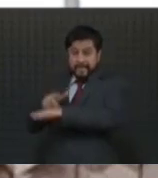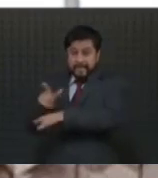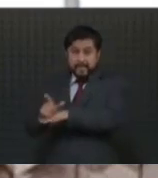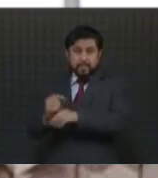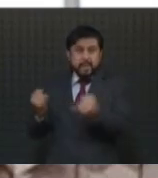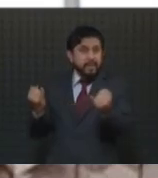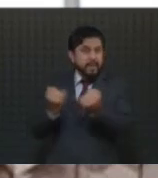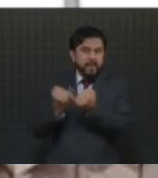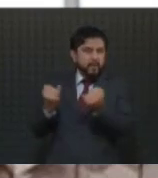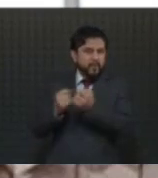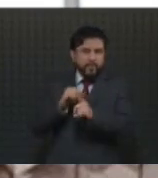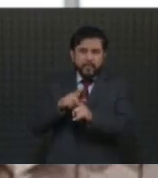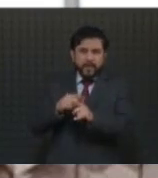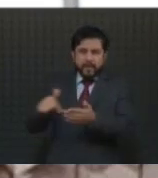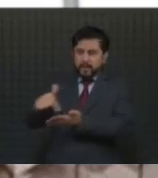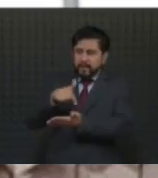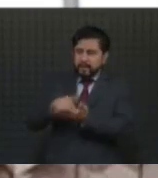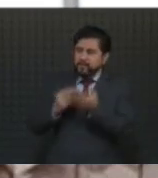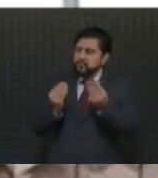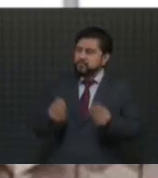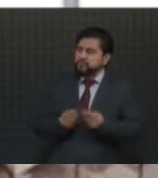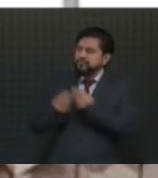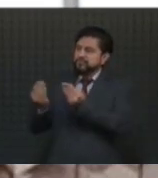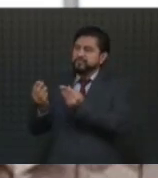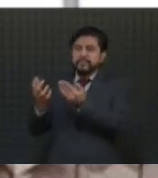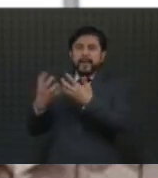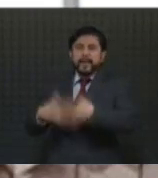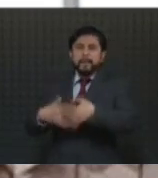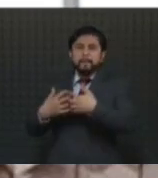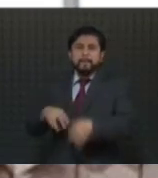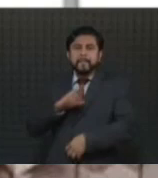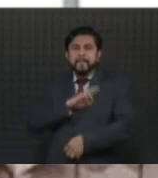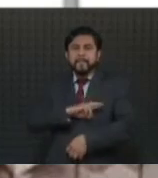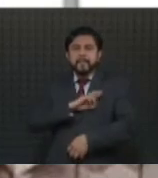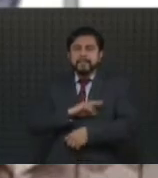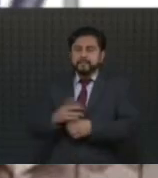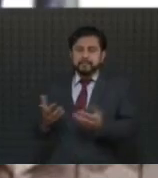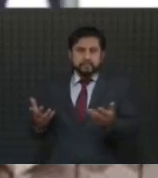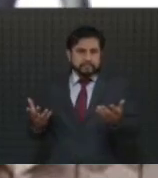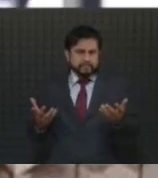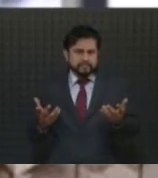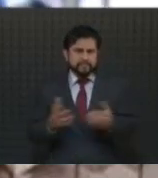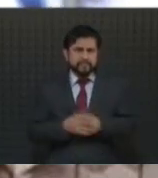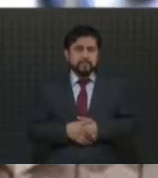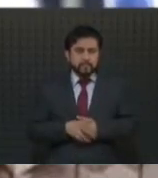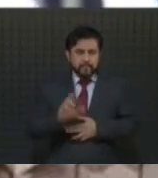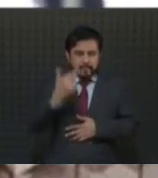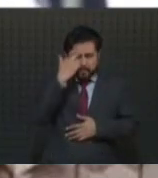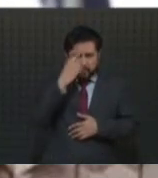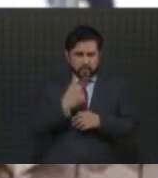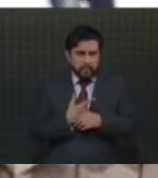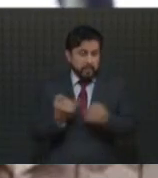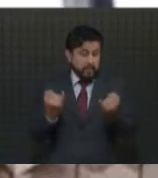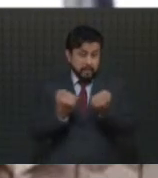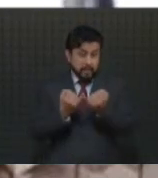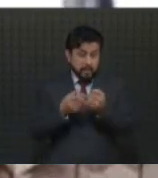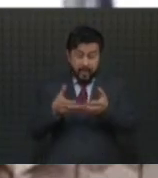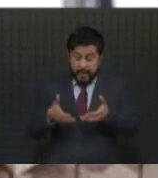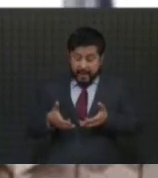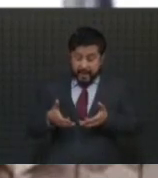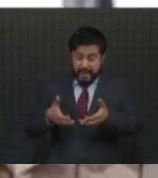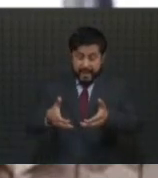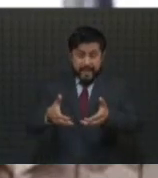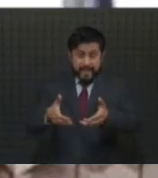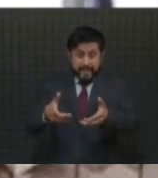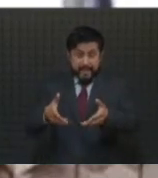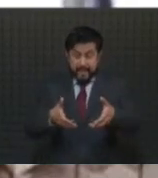beneficio de los desarrolladores inmobiliarios. ¿Se acuerdan que inclusive Avenida Chapultepec lo querían hacer